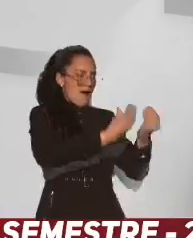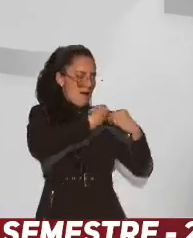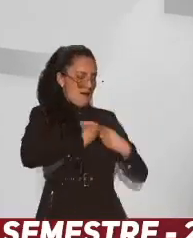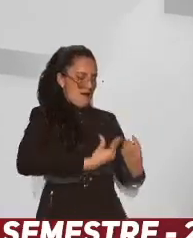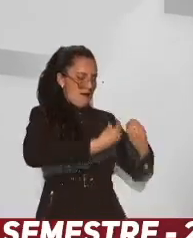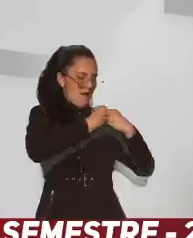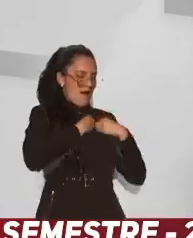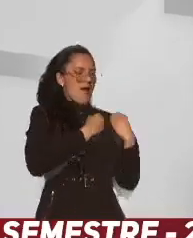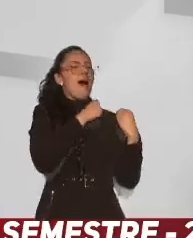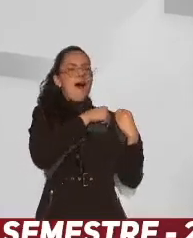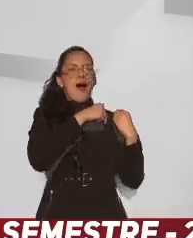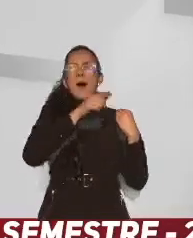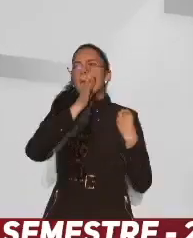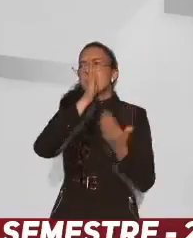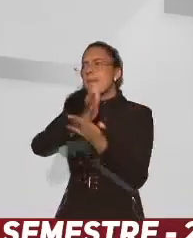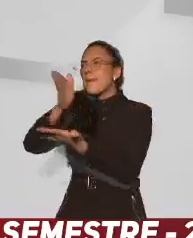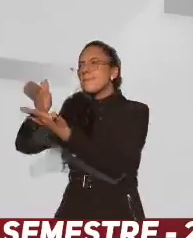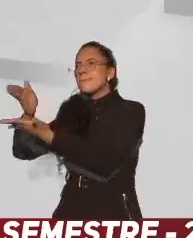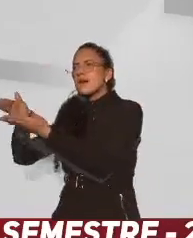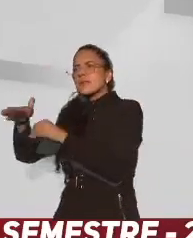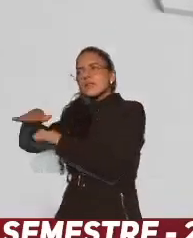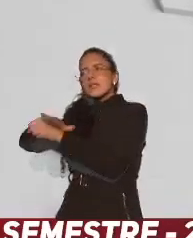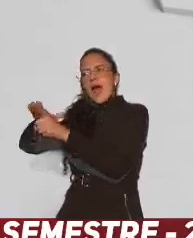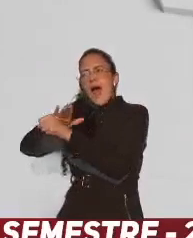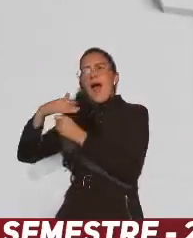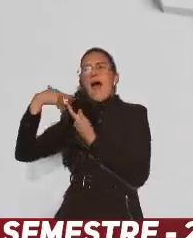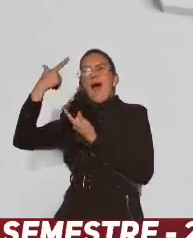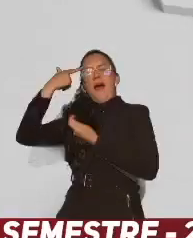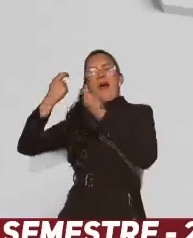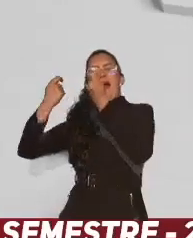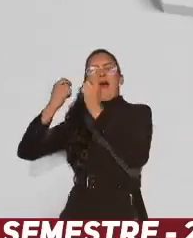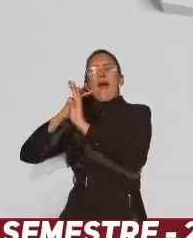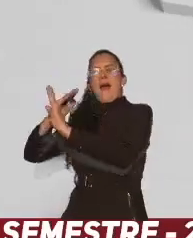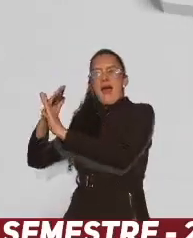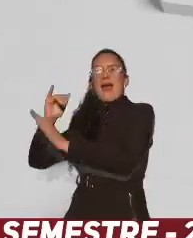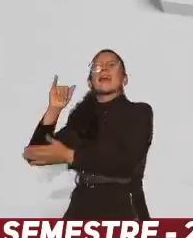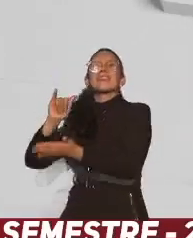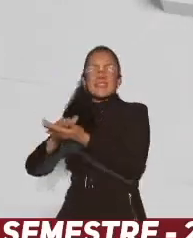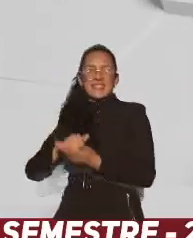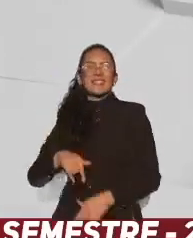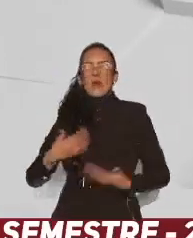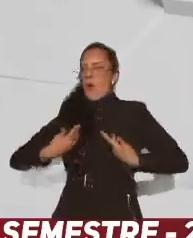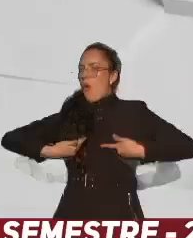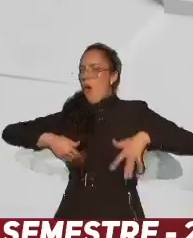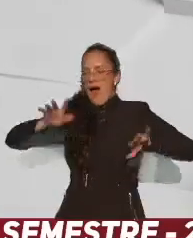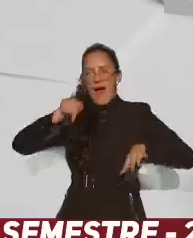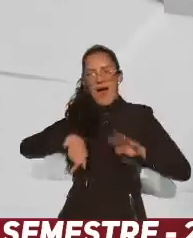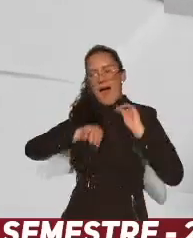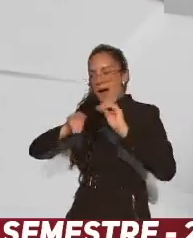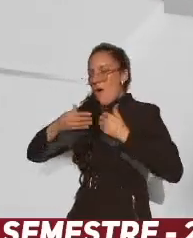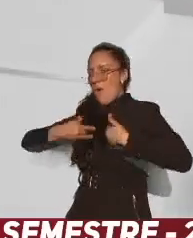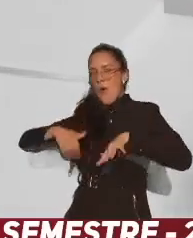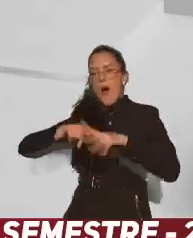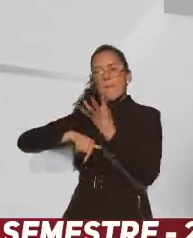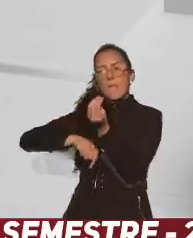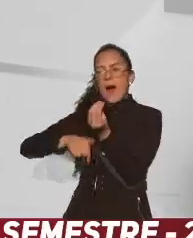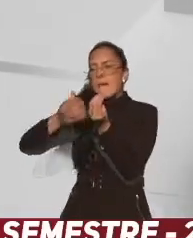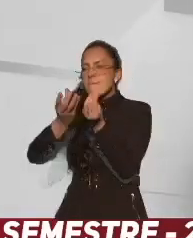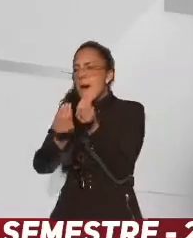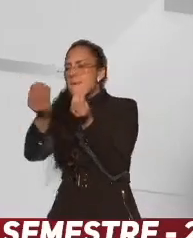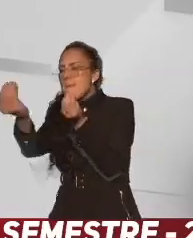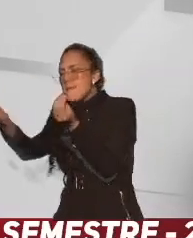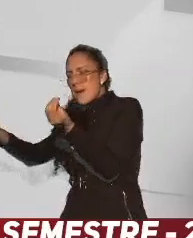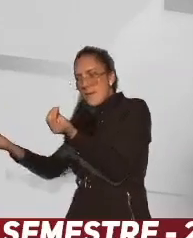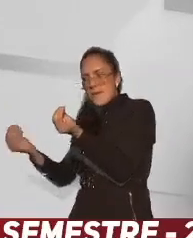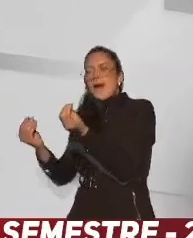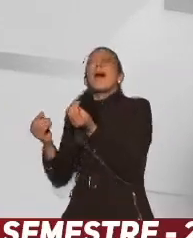irregularidad que se pueda presentar en las unidades subordinadas de las cuales ellos efectúan su proceso de inspección. Eso al